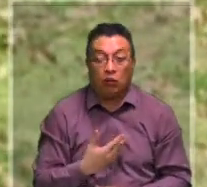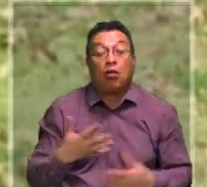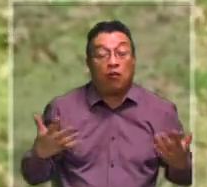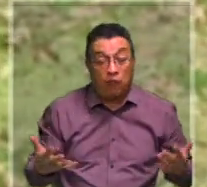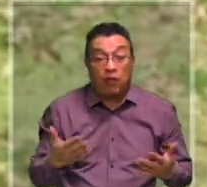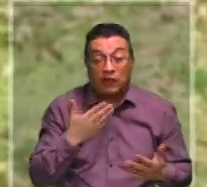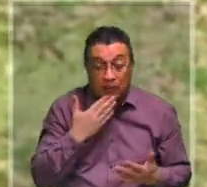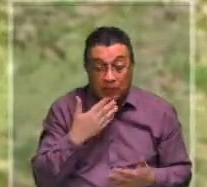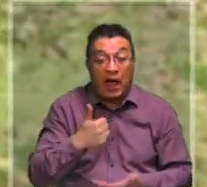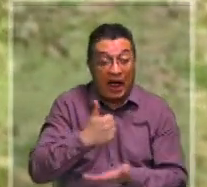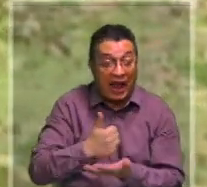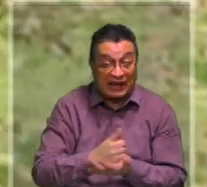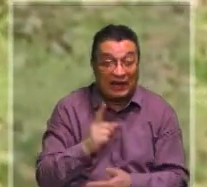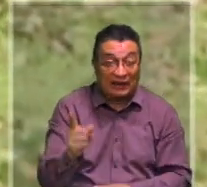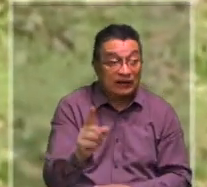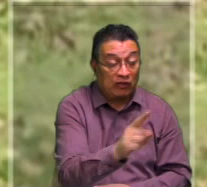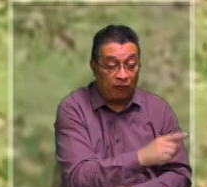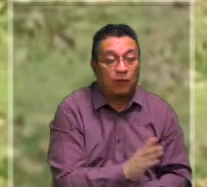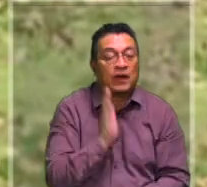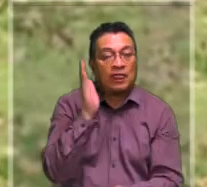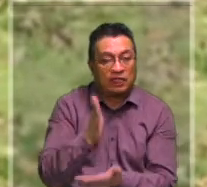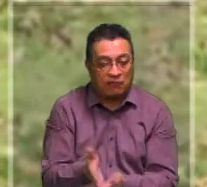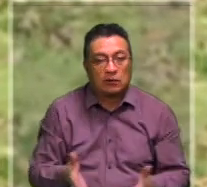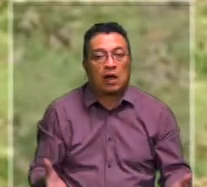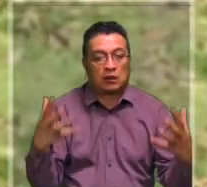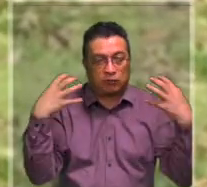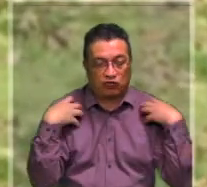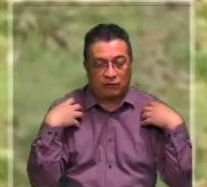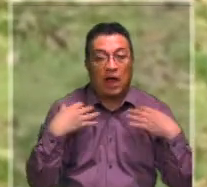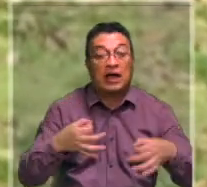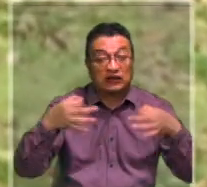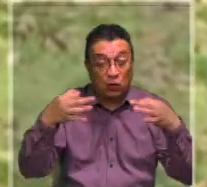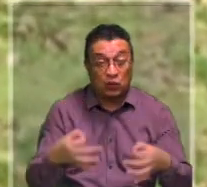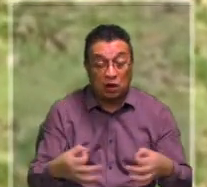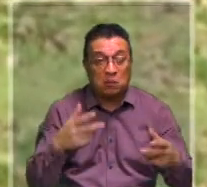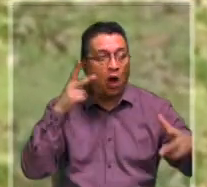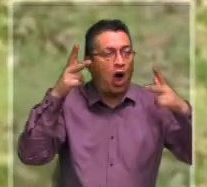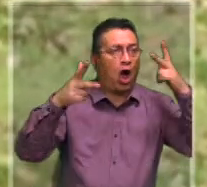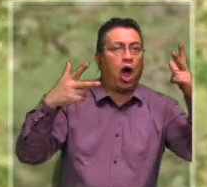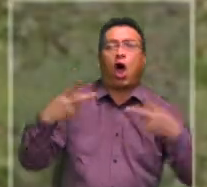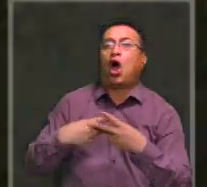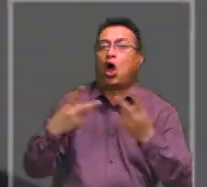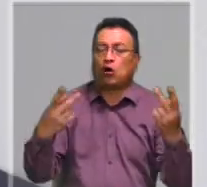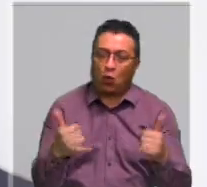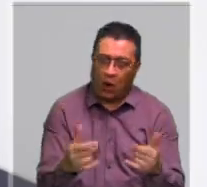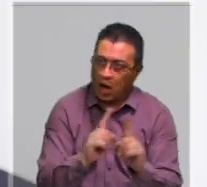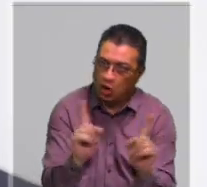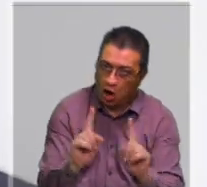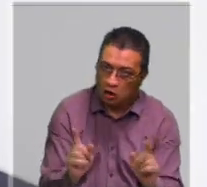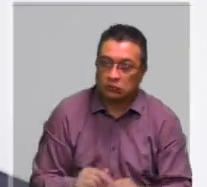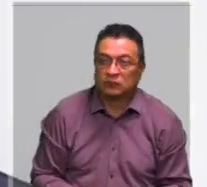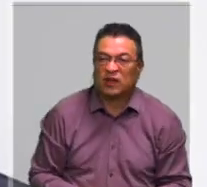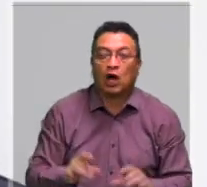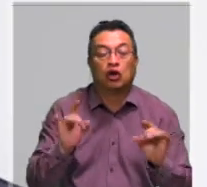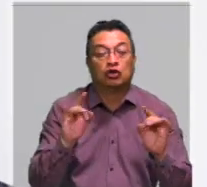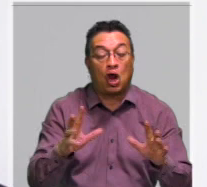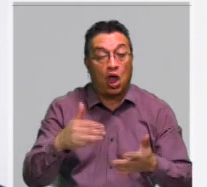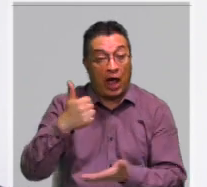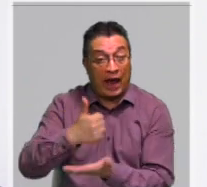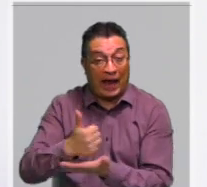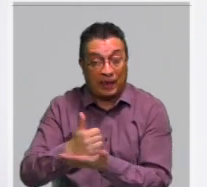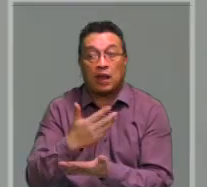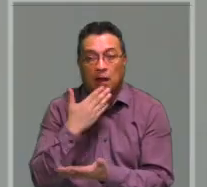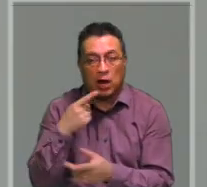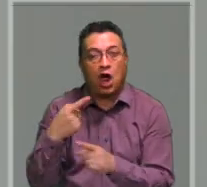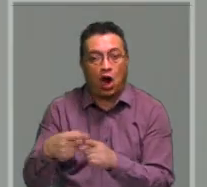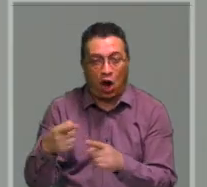los alcaldes y alcaldesas tenemos que ser responsables la seguridad no es un show mediático con eso no se juega no solo alcalde también